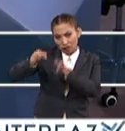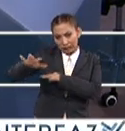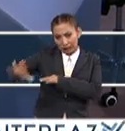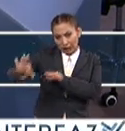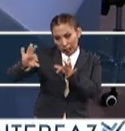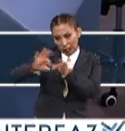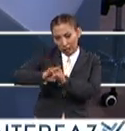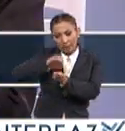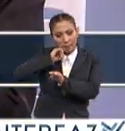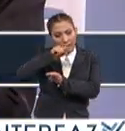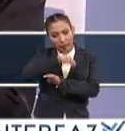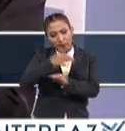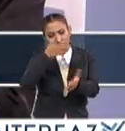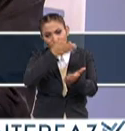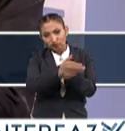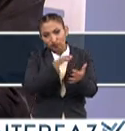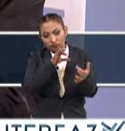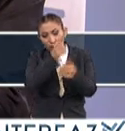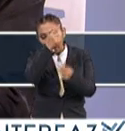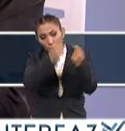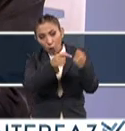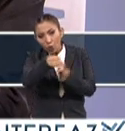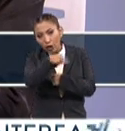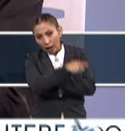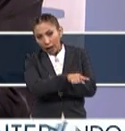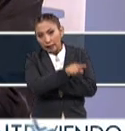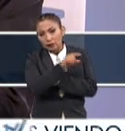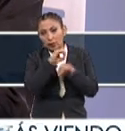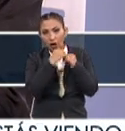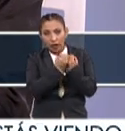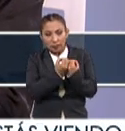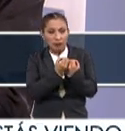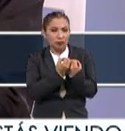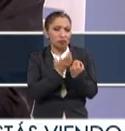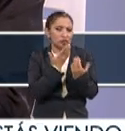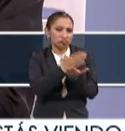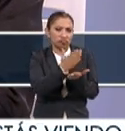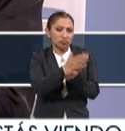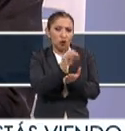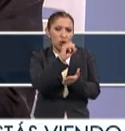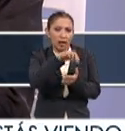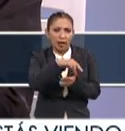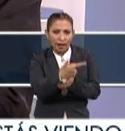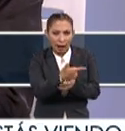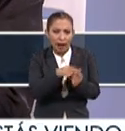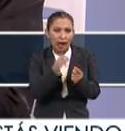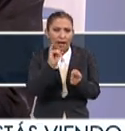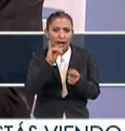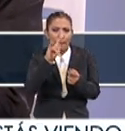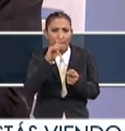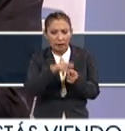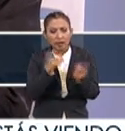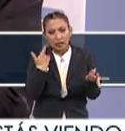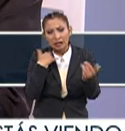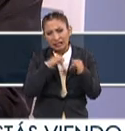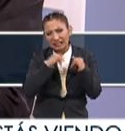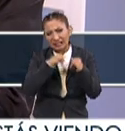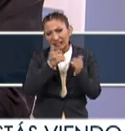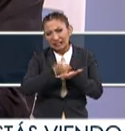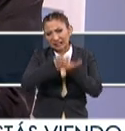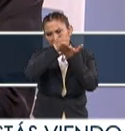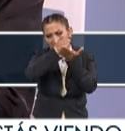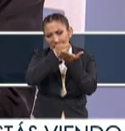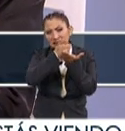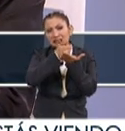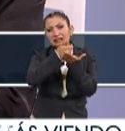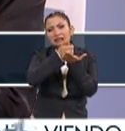oficiales, bueno, pues también acudimos a algunas organizaciones no gubernamentales, ONGs, IAPs, ¿no? Instituciones de asistencia